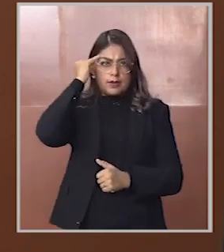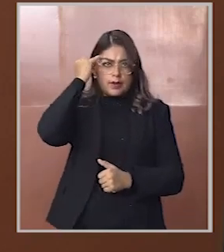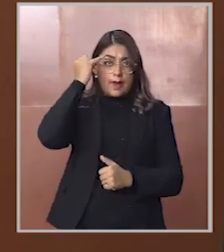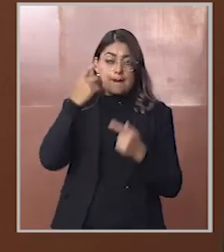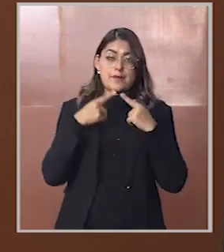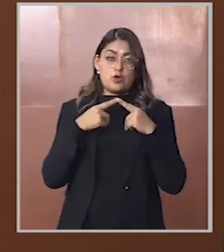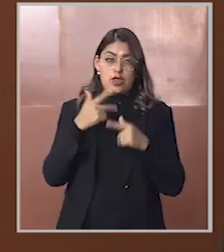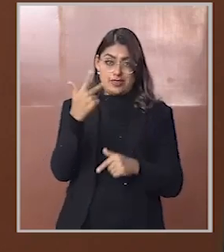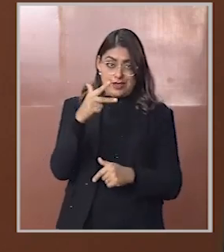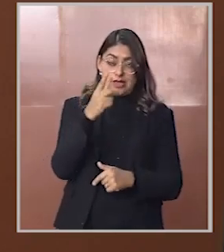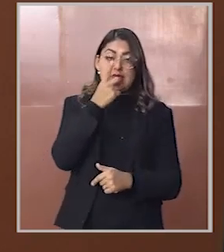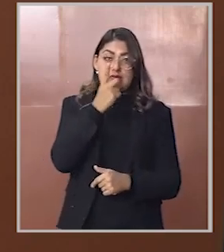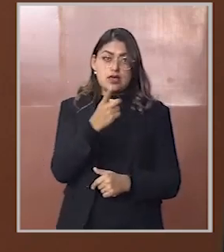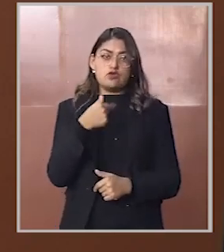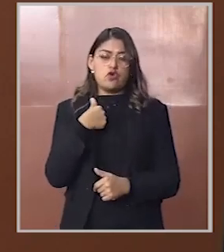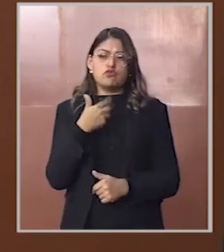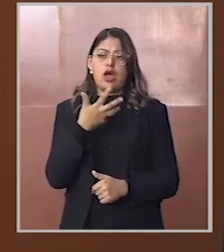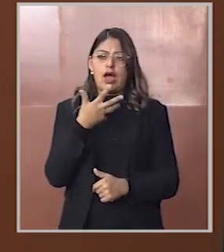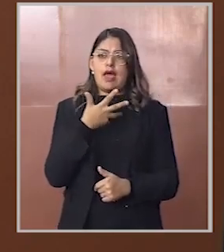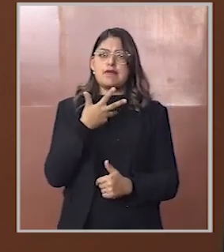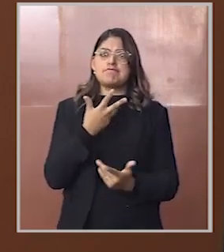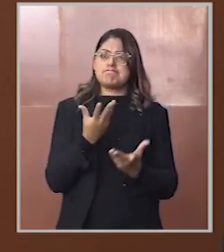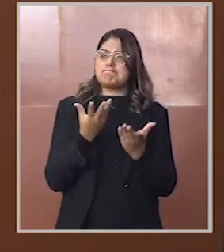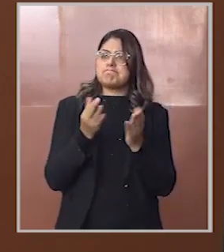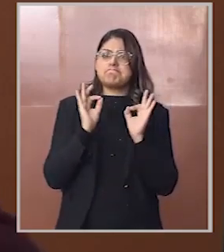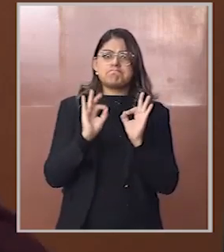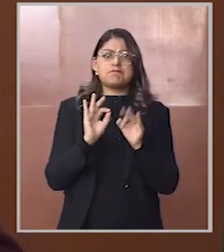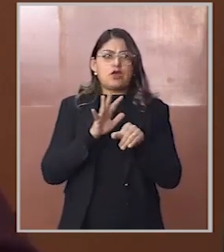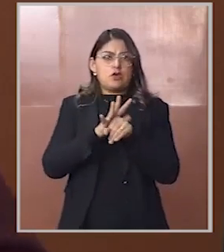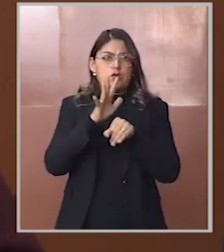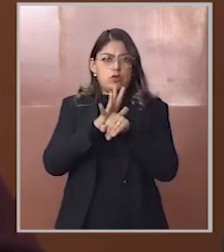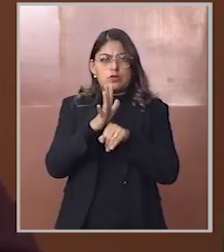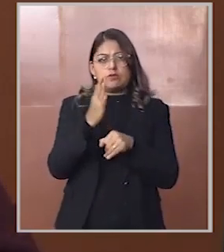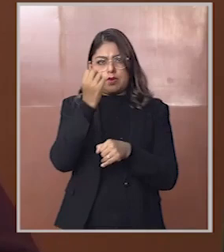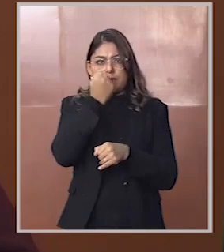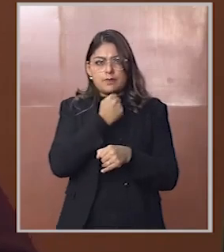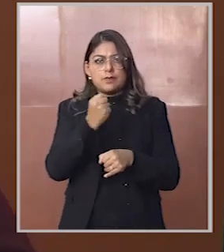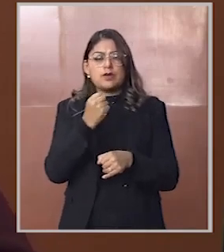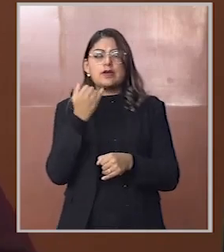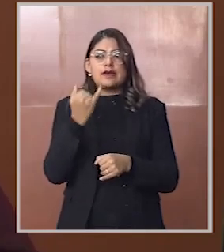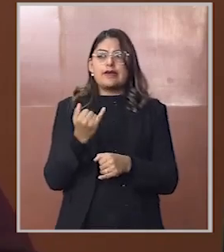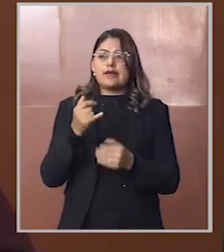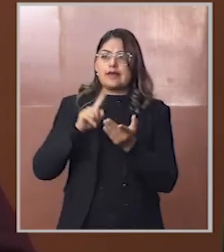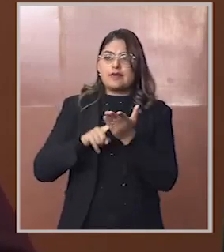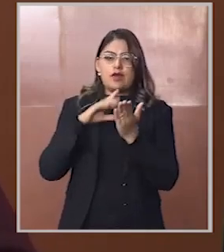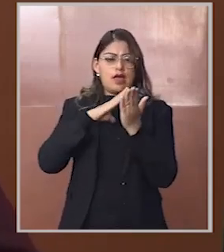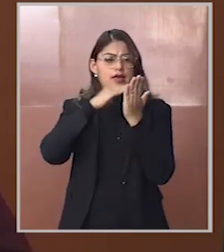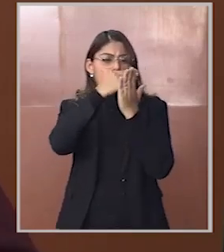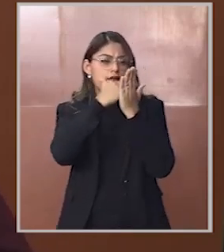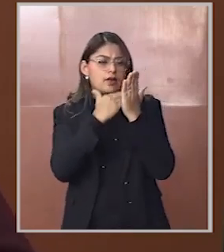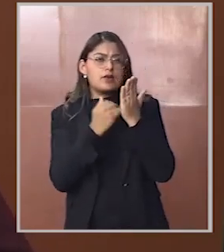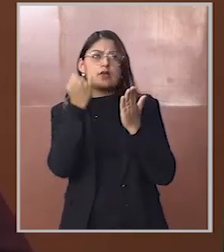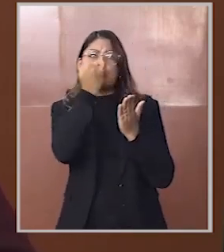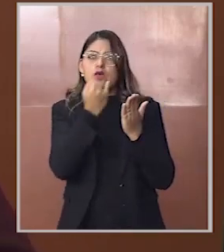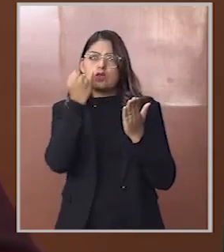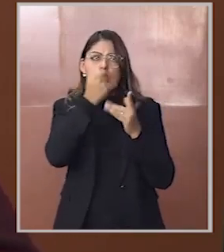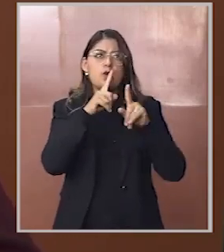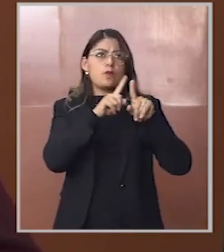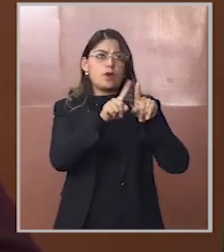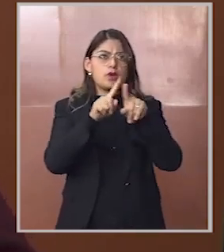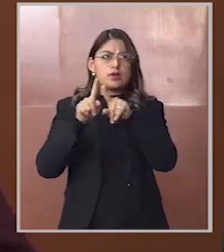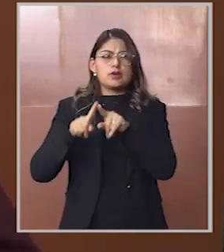personas reportaron estar capacitadas para ello y se hizo digamos esta este catálogo de lenguas en las que